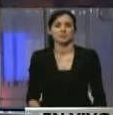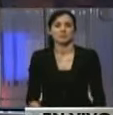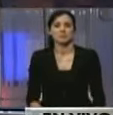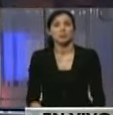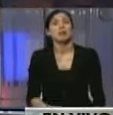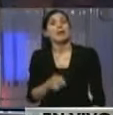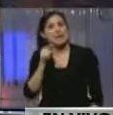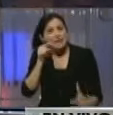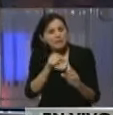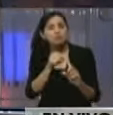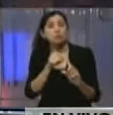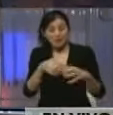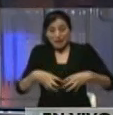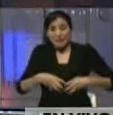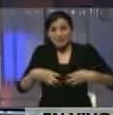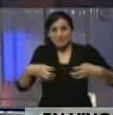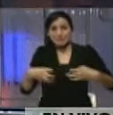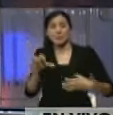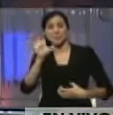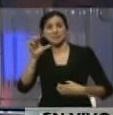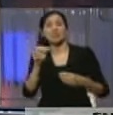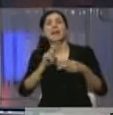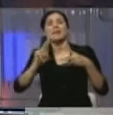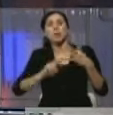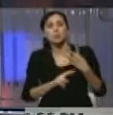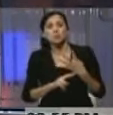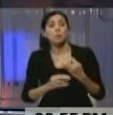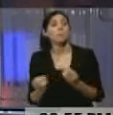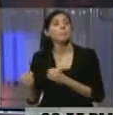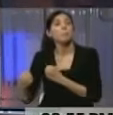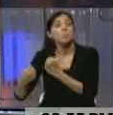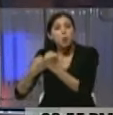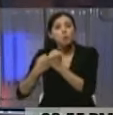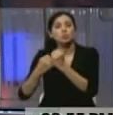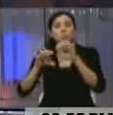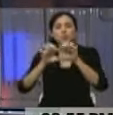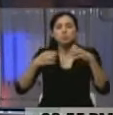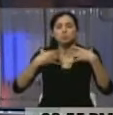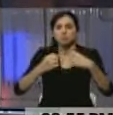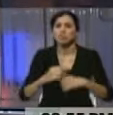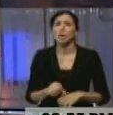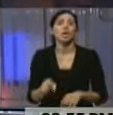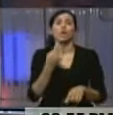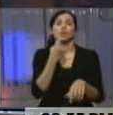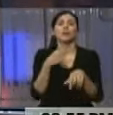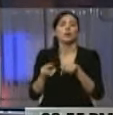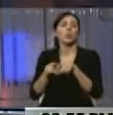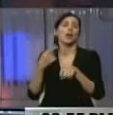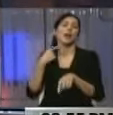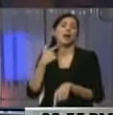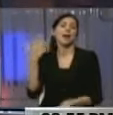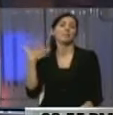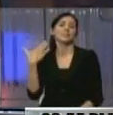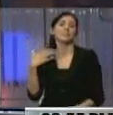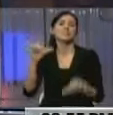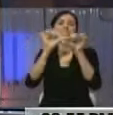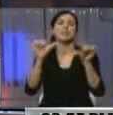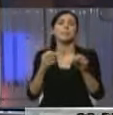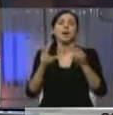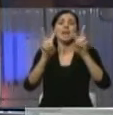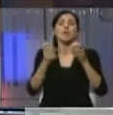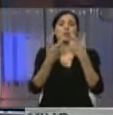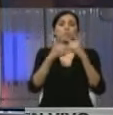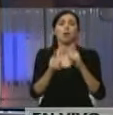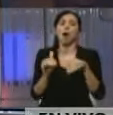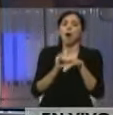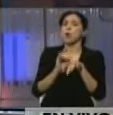Para eso es la riqueza de un país, para no tener excusa como el capitalismo neoliberal, invertir sin excusas